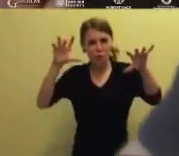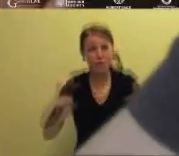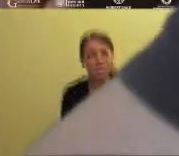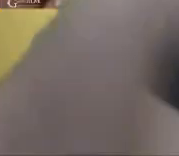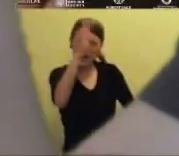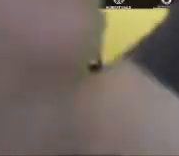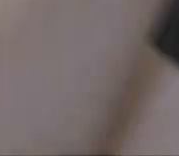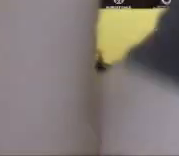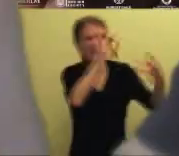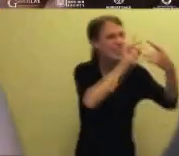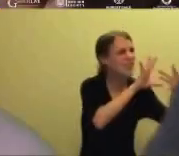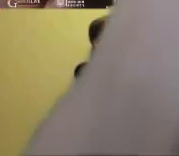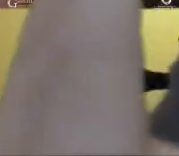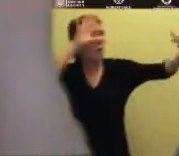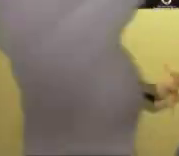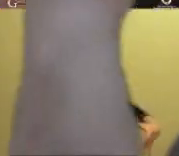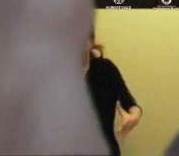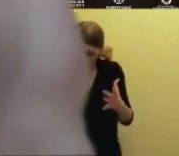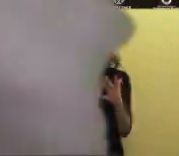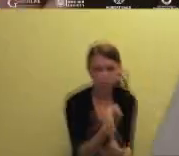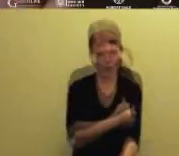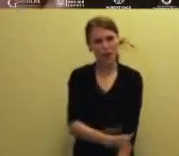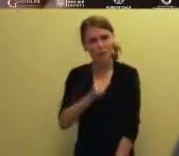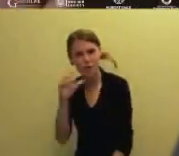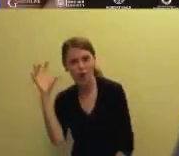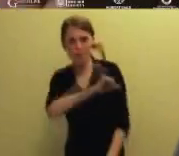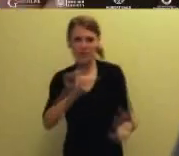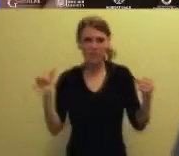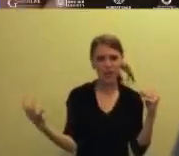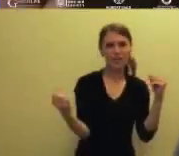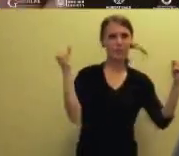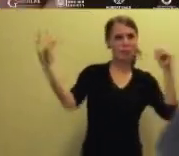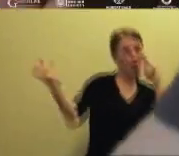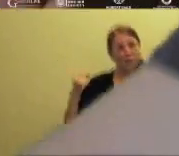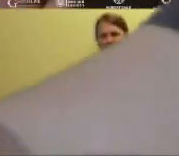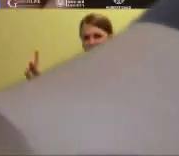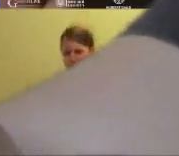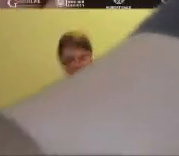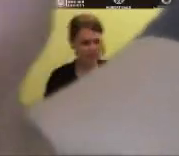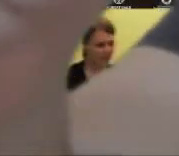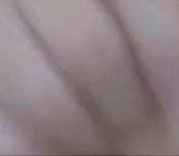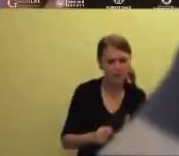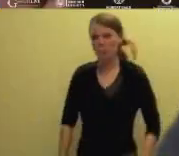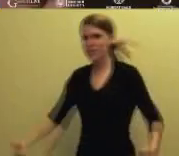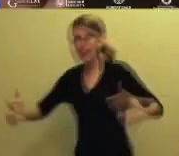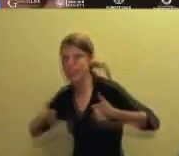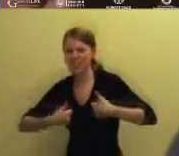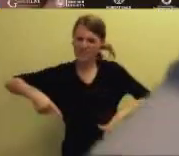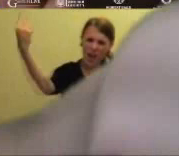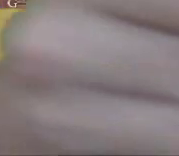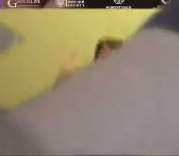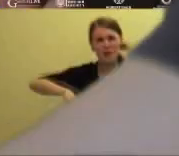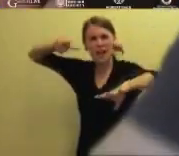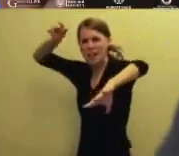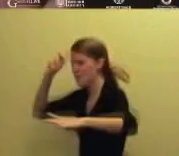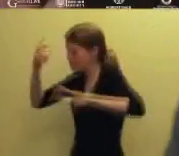esa película ucraniana que fue hecha el lenguaje de señas completamente vale muy bien felicidades toma tu pin si con